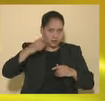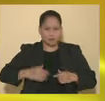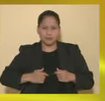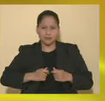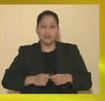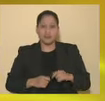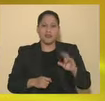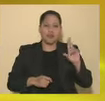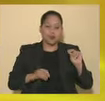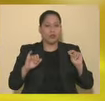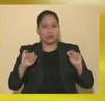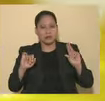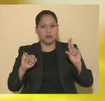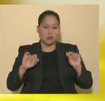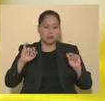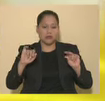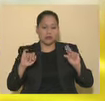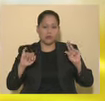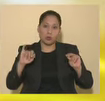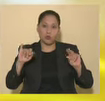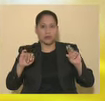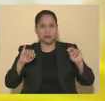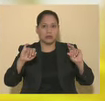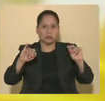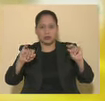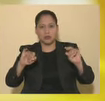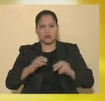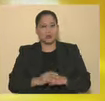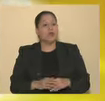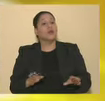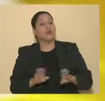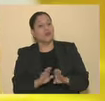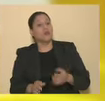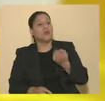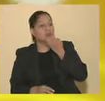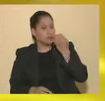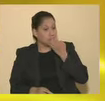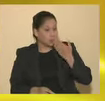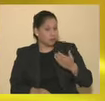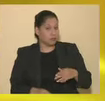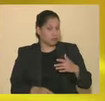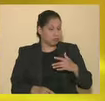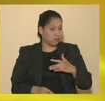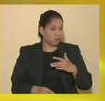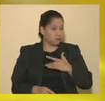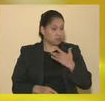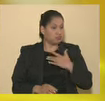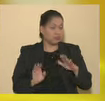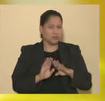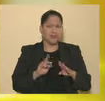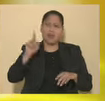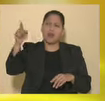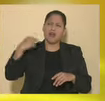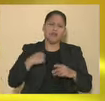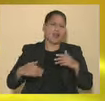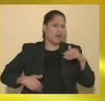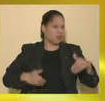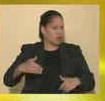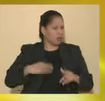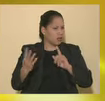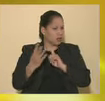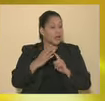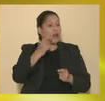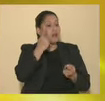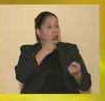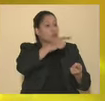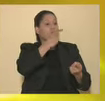no y sí. Y de vez en cuando, ¿cómo te fue en la escuela? Y me están molestando, pues fíjate bien, haz